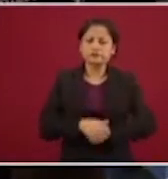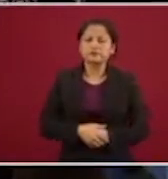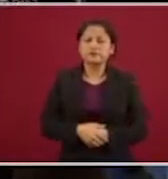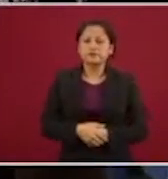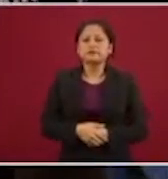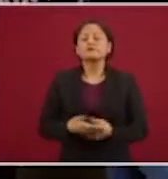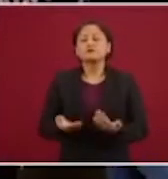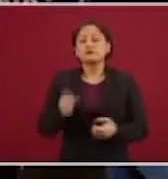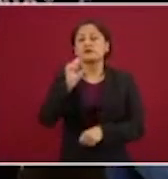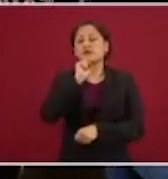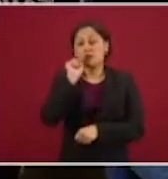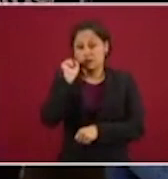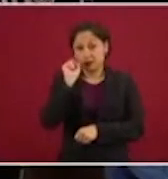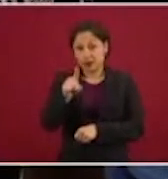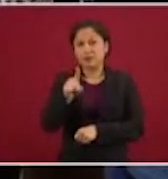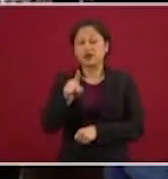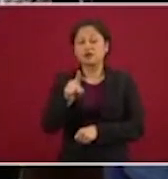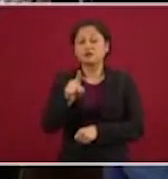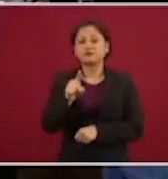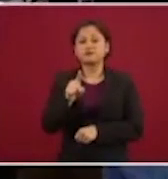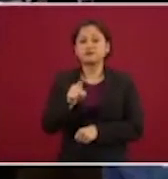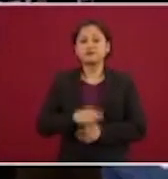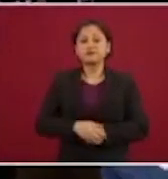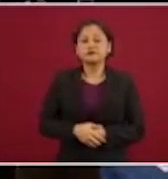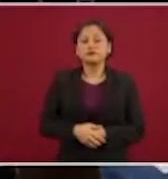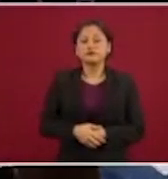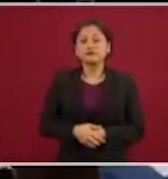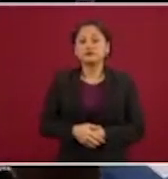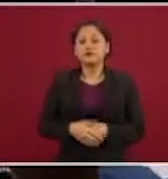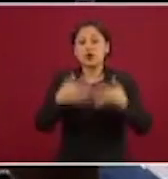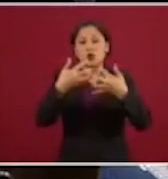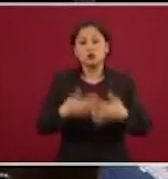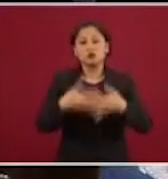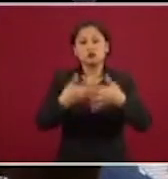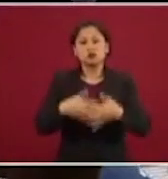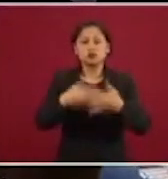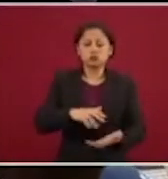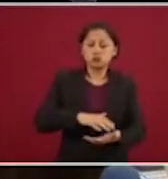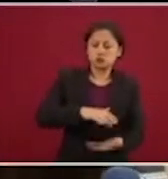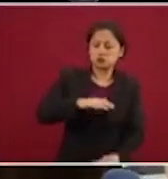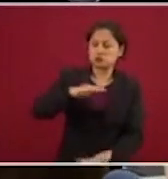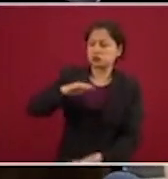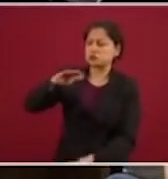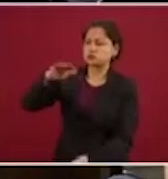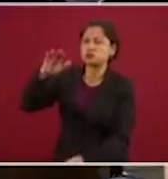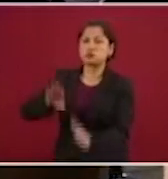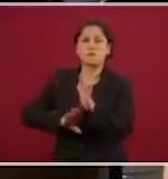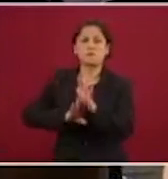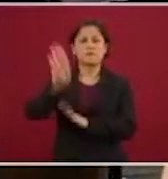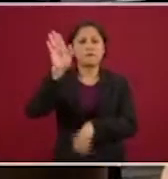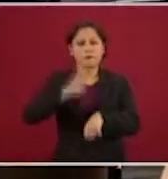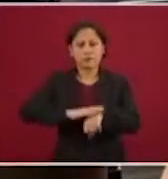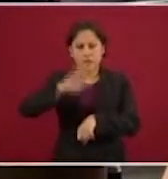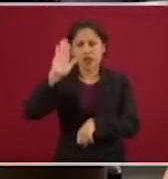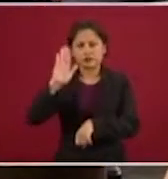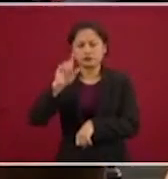hacia arriba en la producción. Ahí están los datos que se pueden revisar,